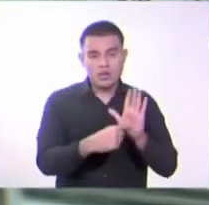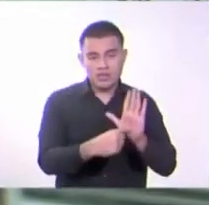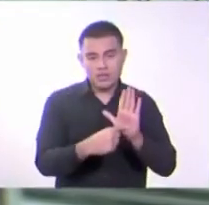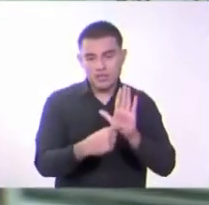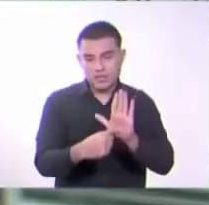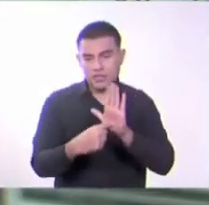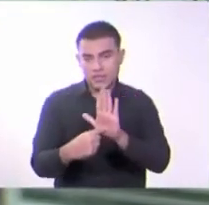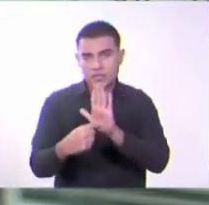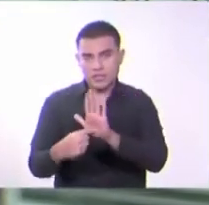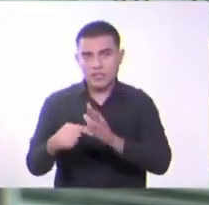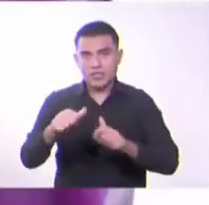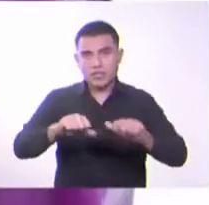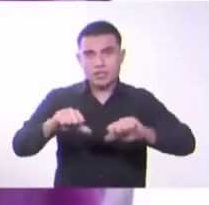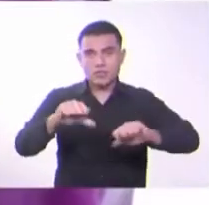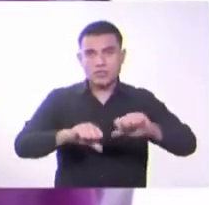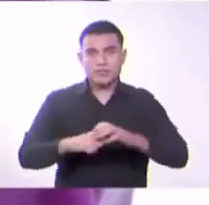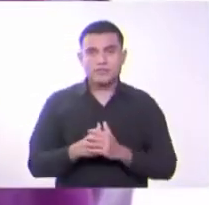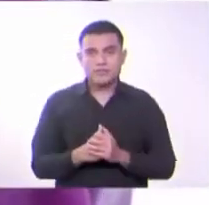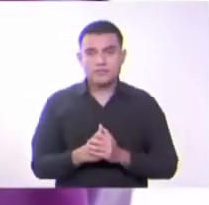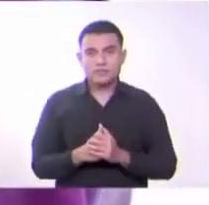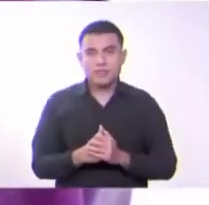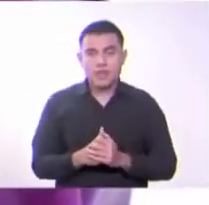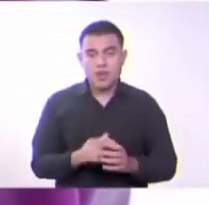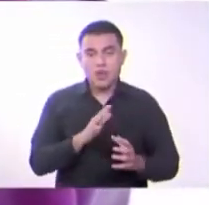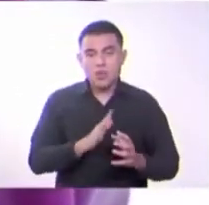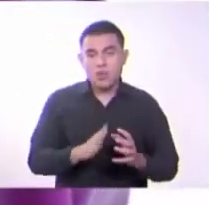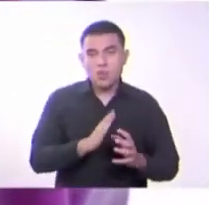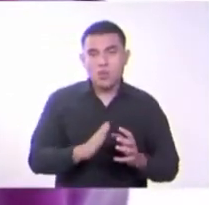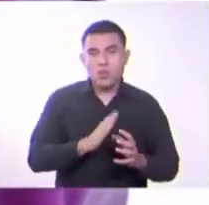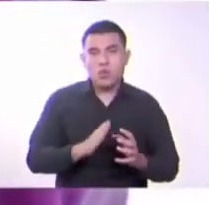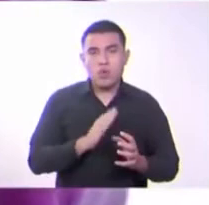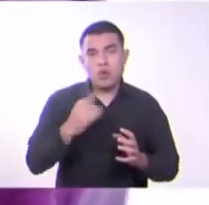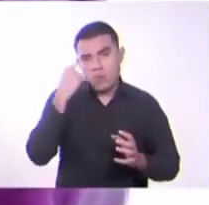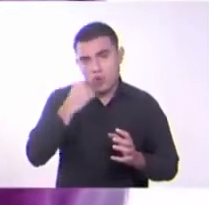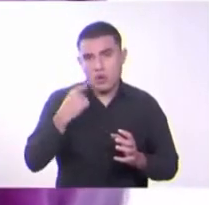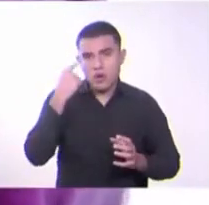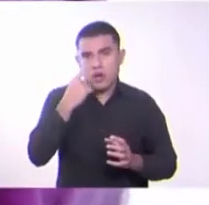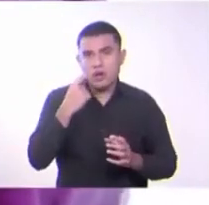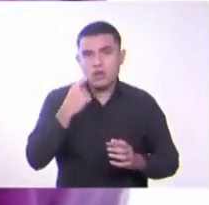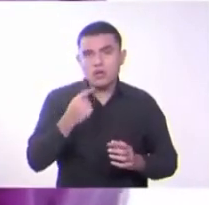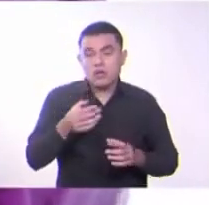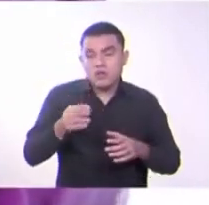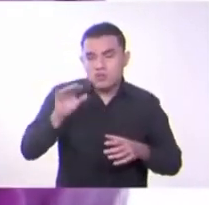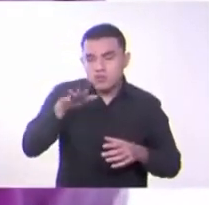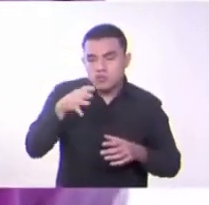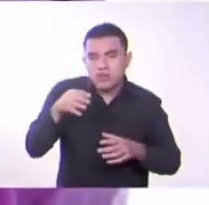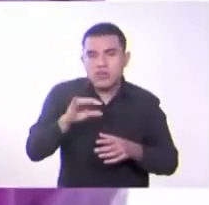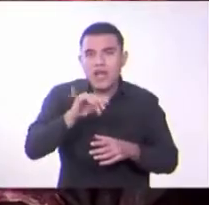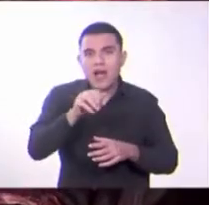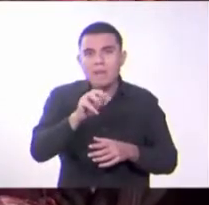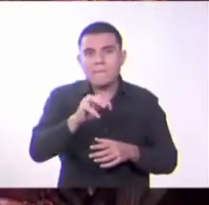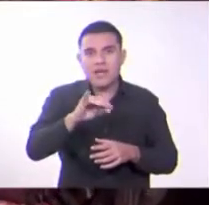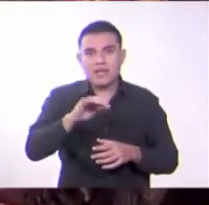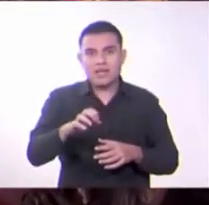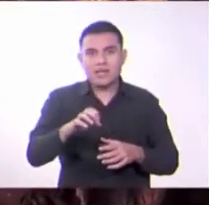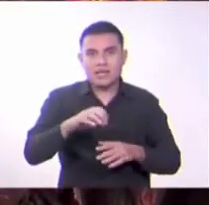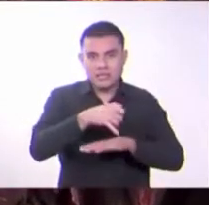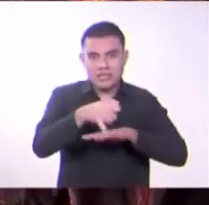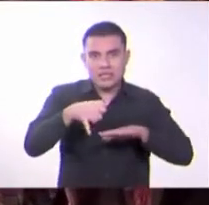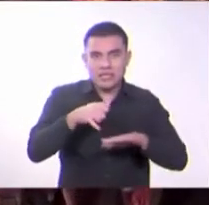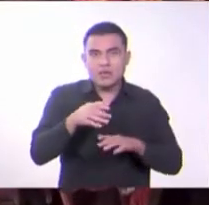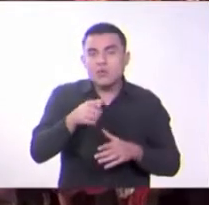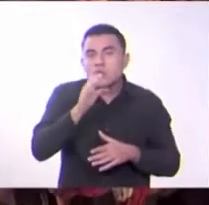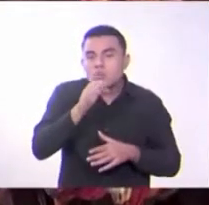sustancias. El repollo morado, las flores de Jamaica y las flores de clavel rojo